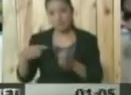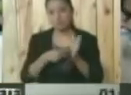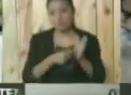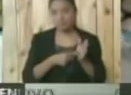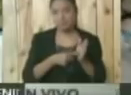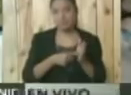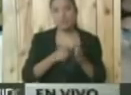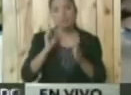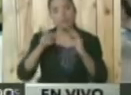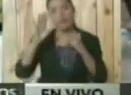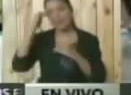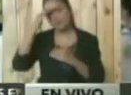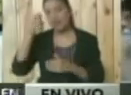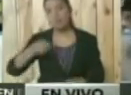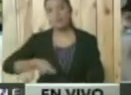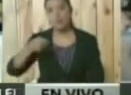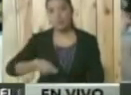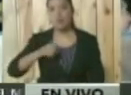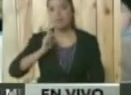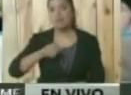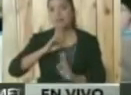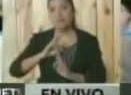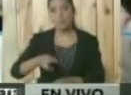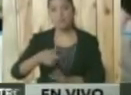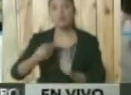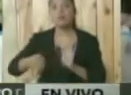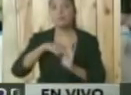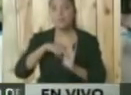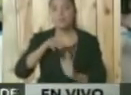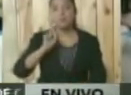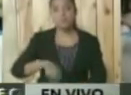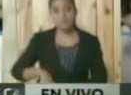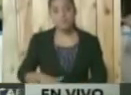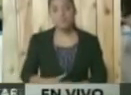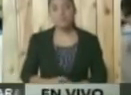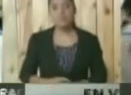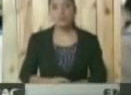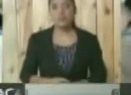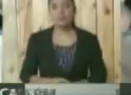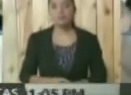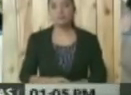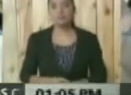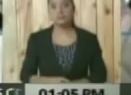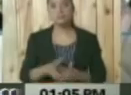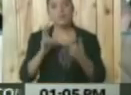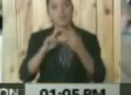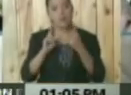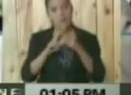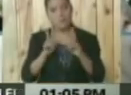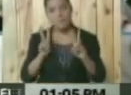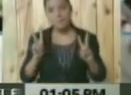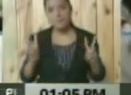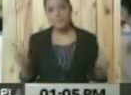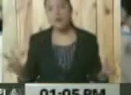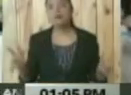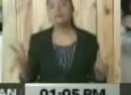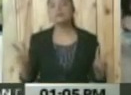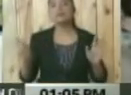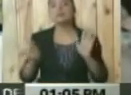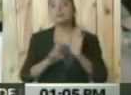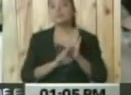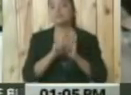sean atendidos por los tribunales de la República. Y bueno, insistimos también en que en paz atendiendo la letra de la Constitución